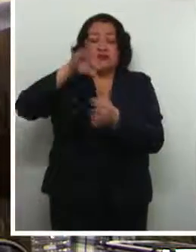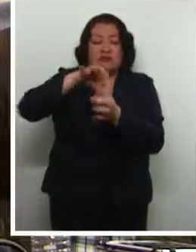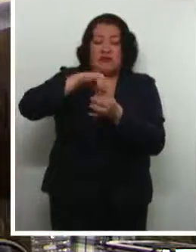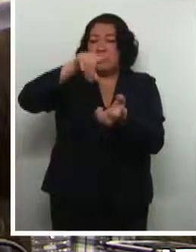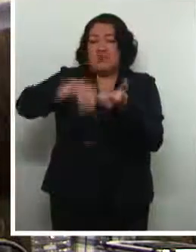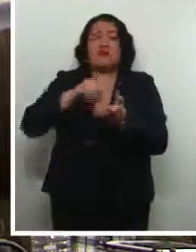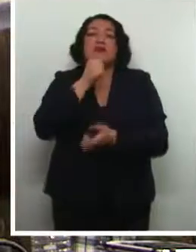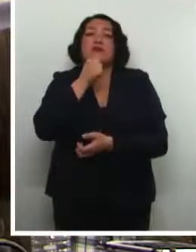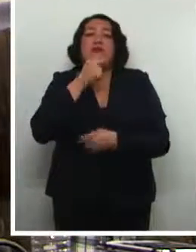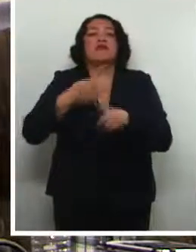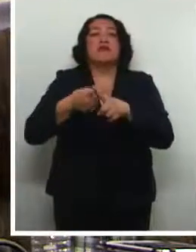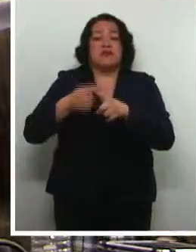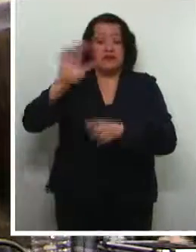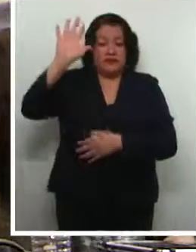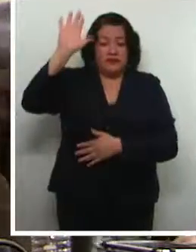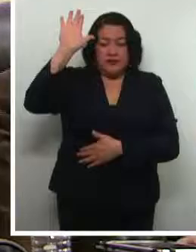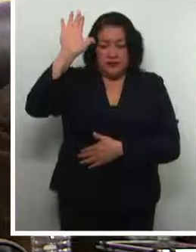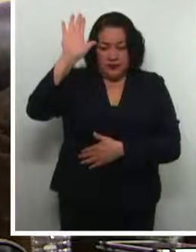voto?